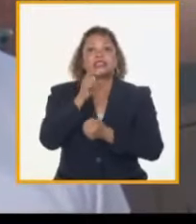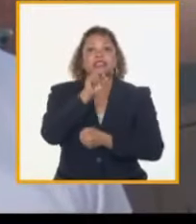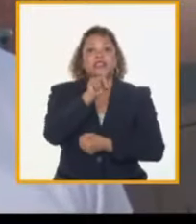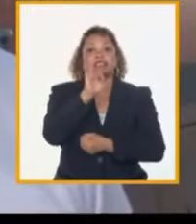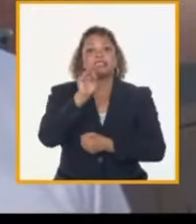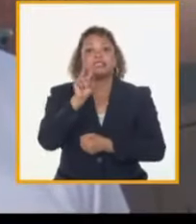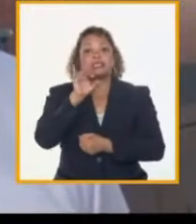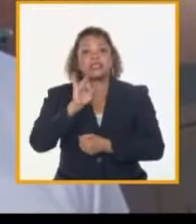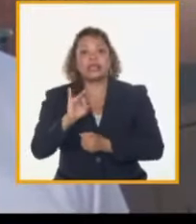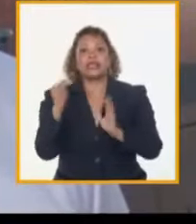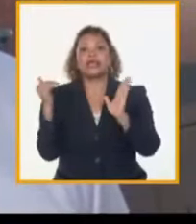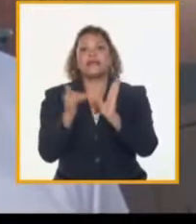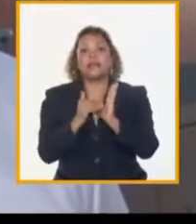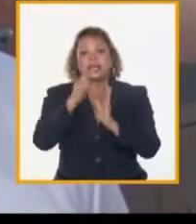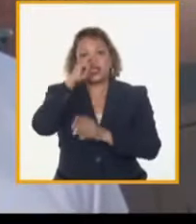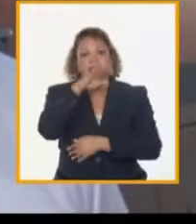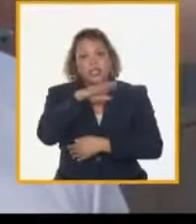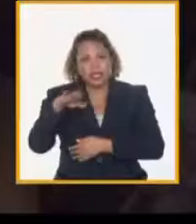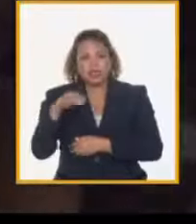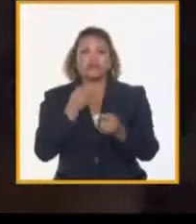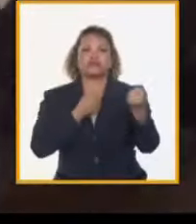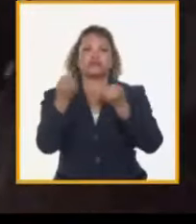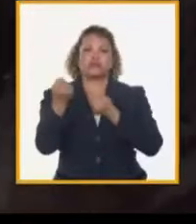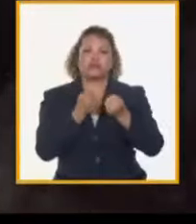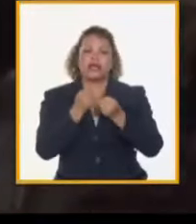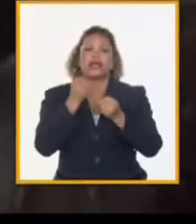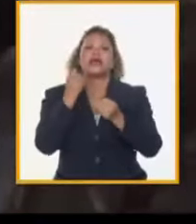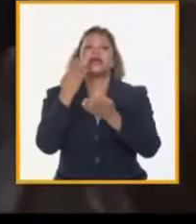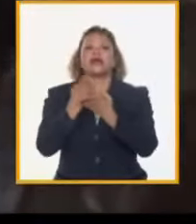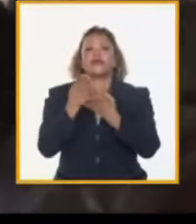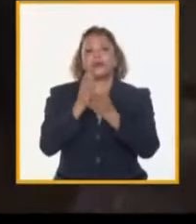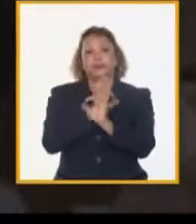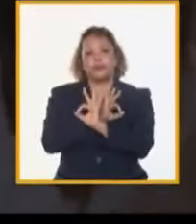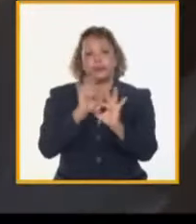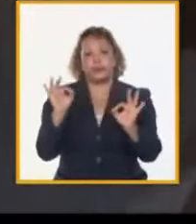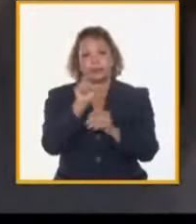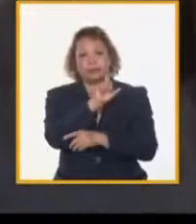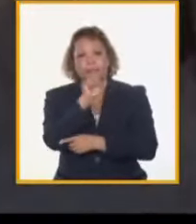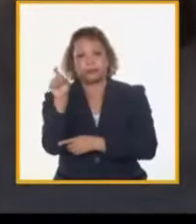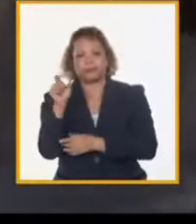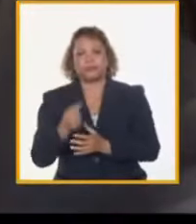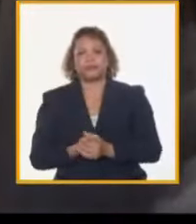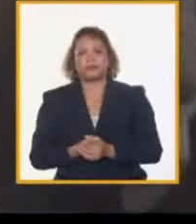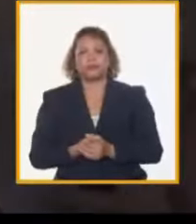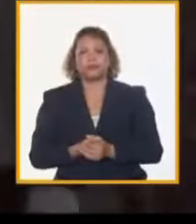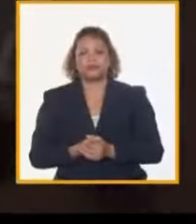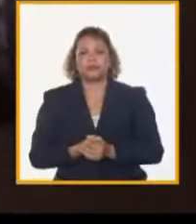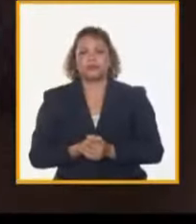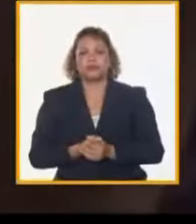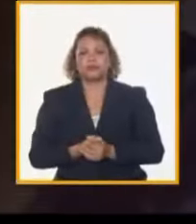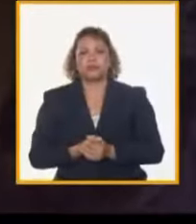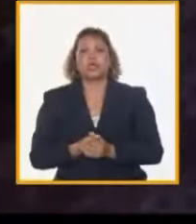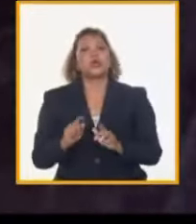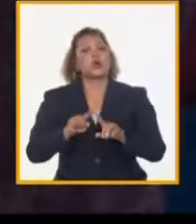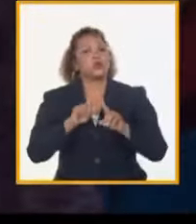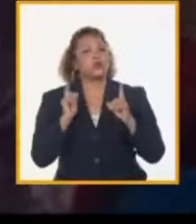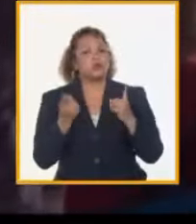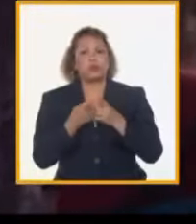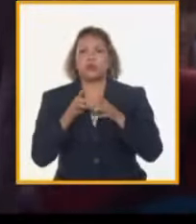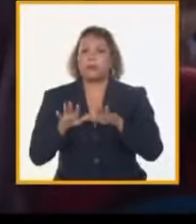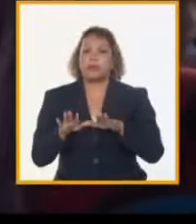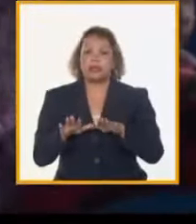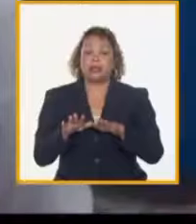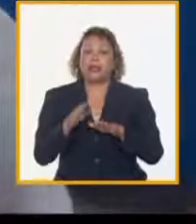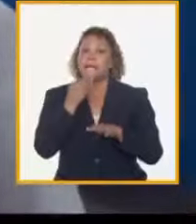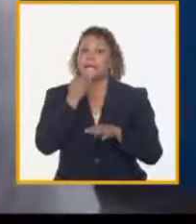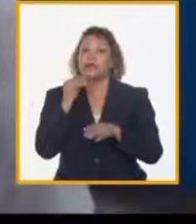niñitos con este tema de las escuelas especiales. Todo puede esperar, pero no el traslado de las niñas y niños de escuelas especiales,